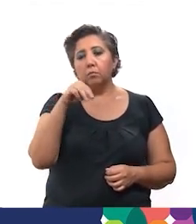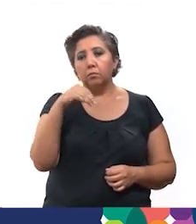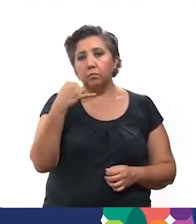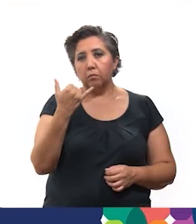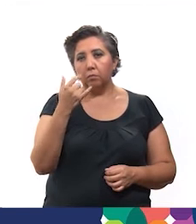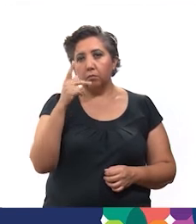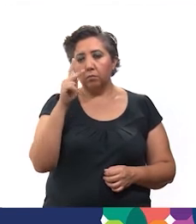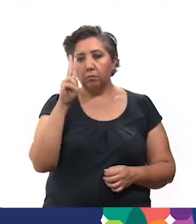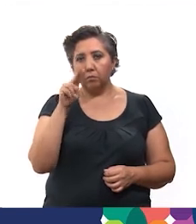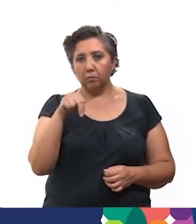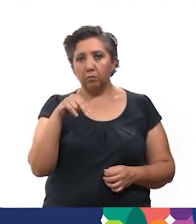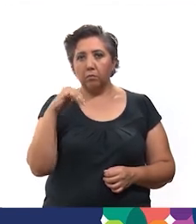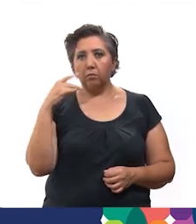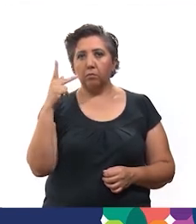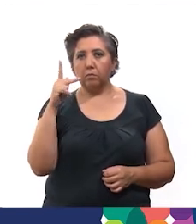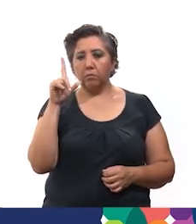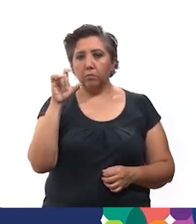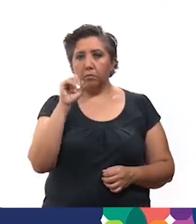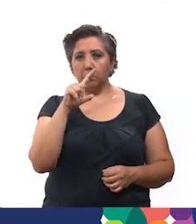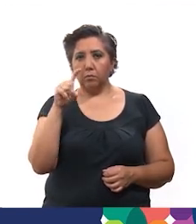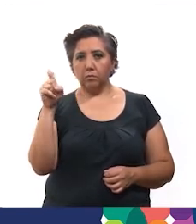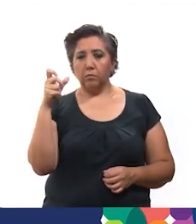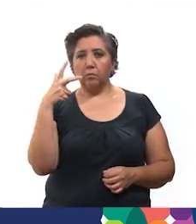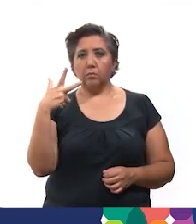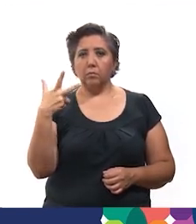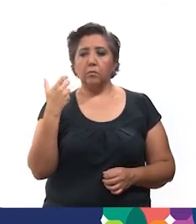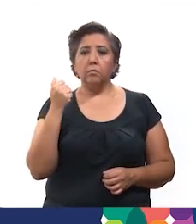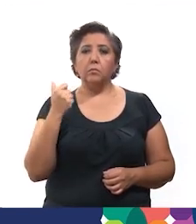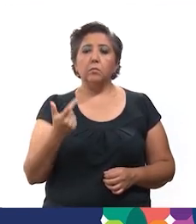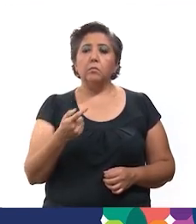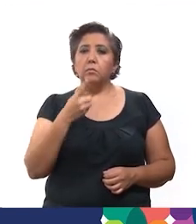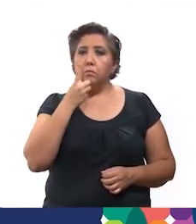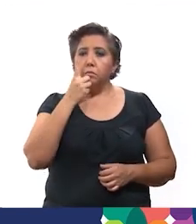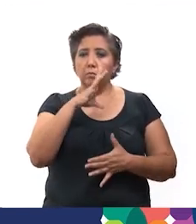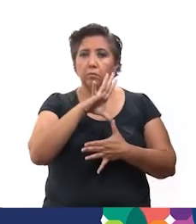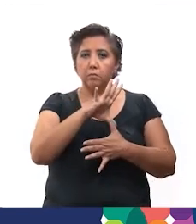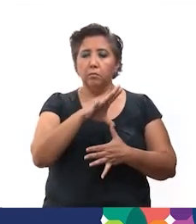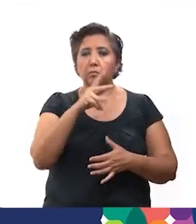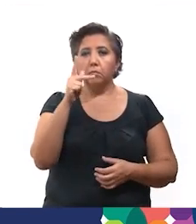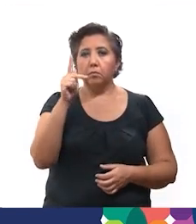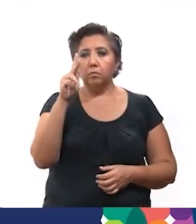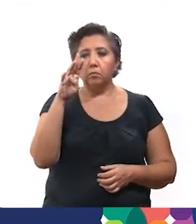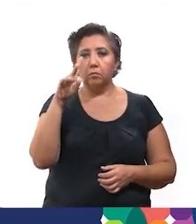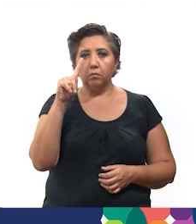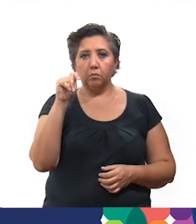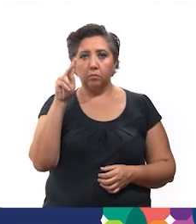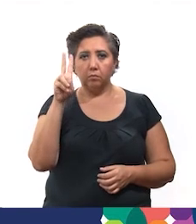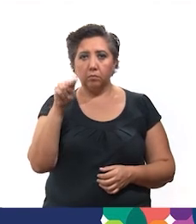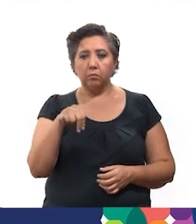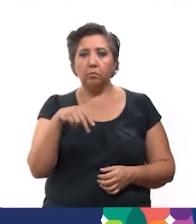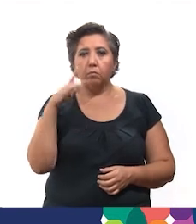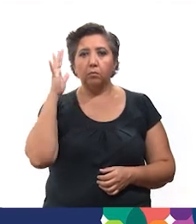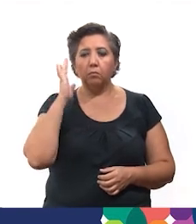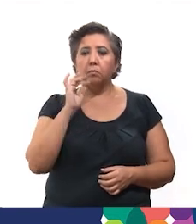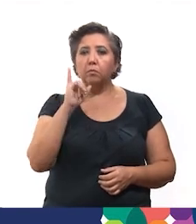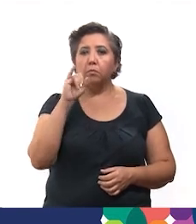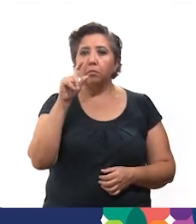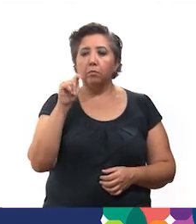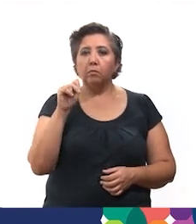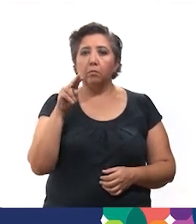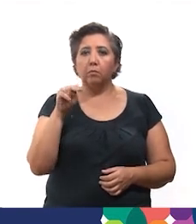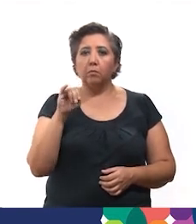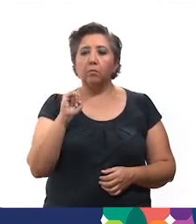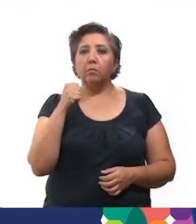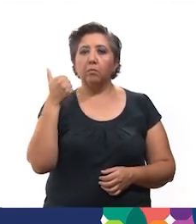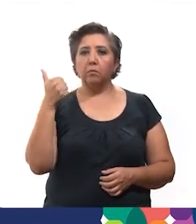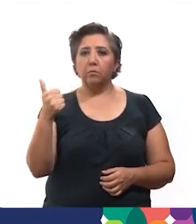watupuxícalo, inmunosupresión, cojanil, turriñonop, jachpoloquil, yetel, nakanilupresión, Cinco,